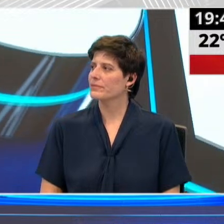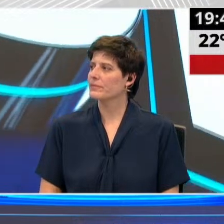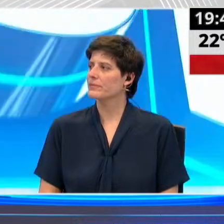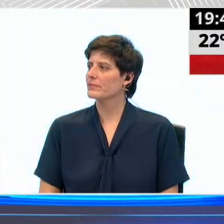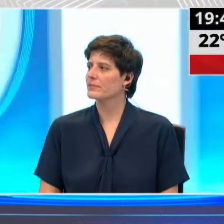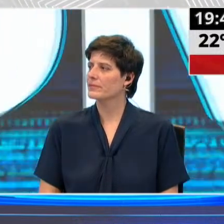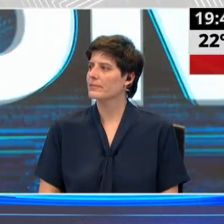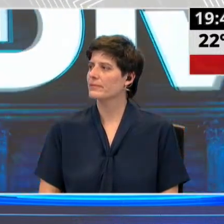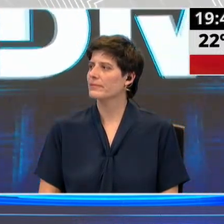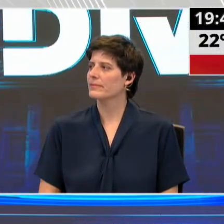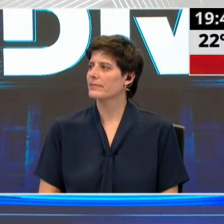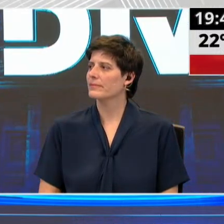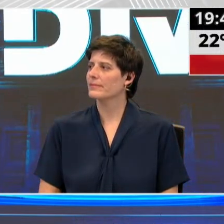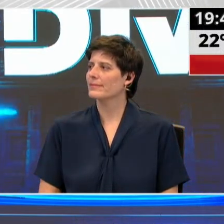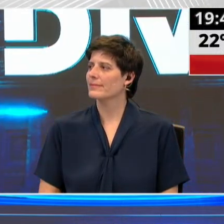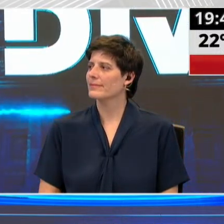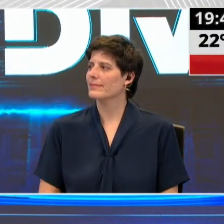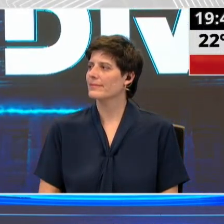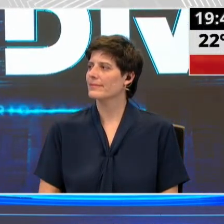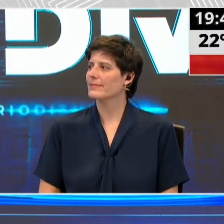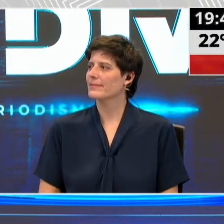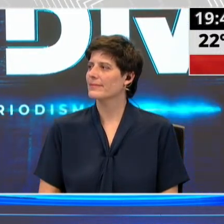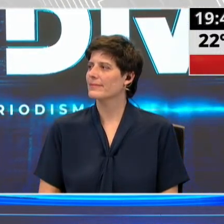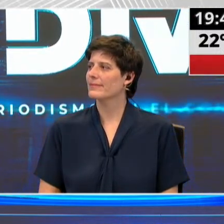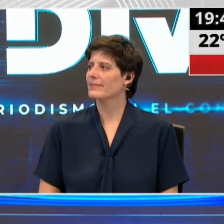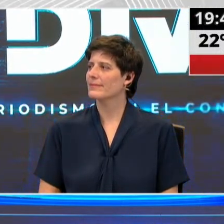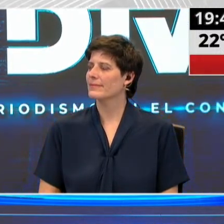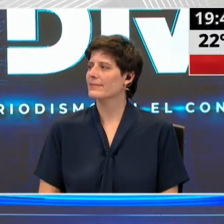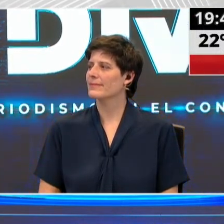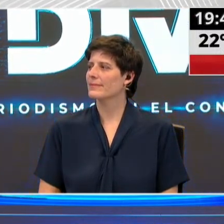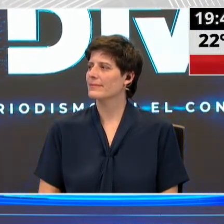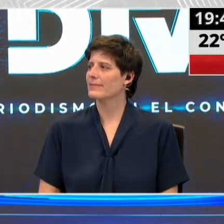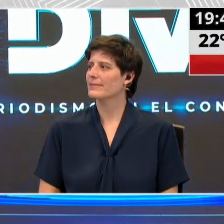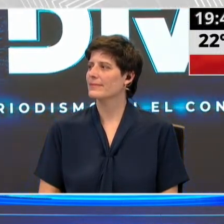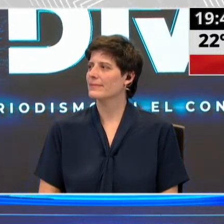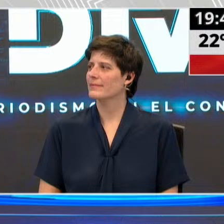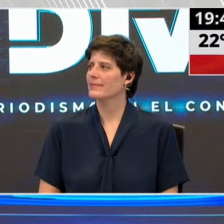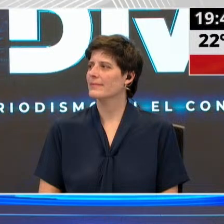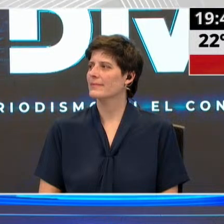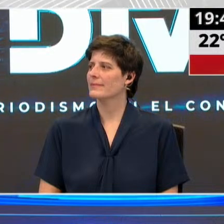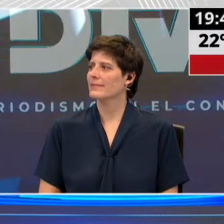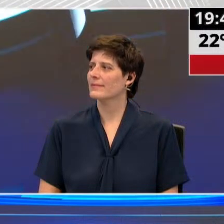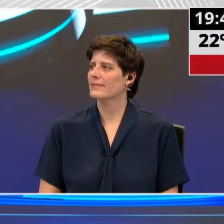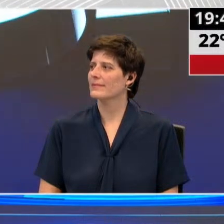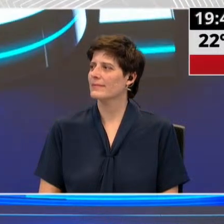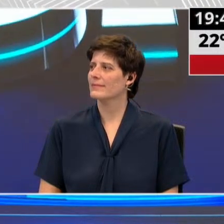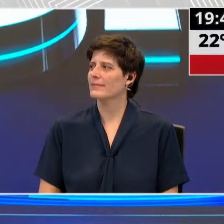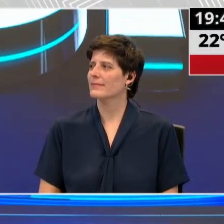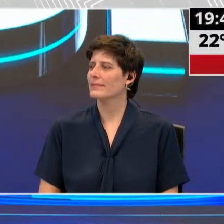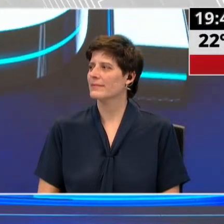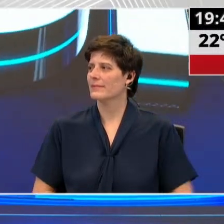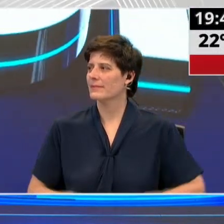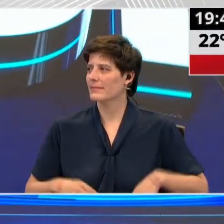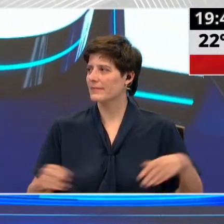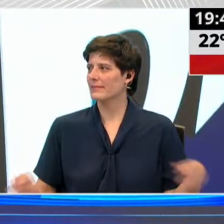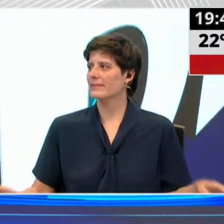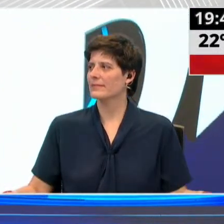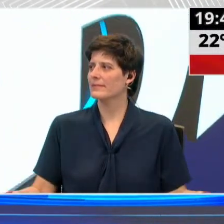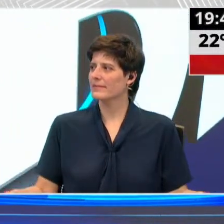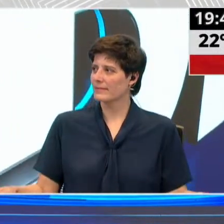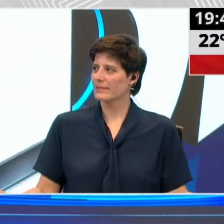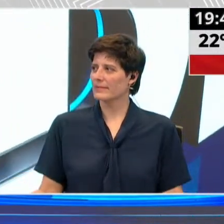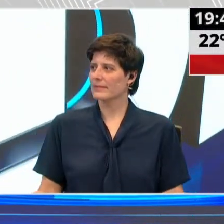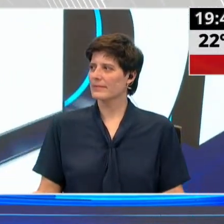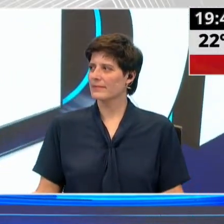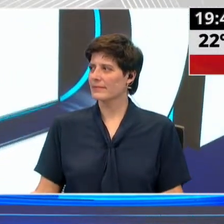también de claramente establecer y mirar el mapa del funcionamiento de las comisiones y también del equilibrio de